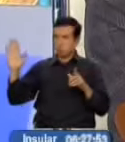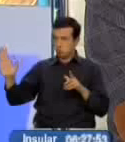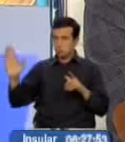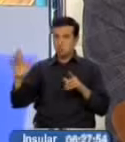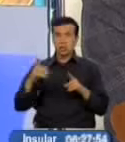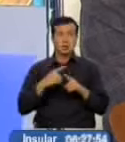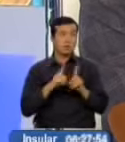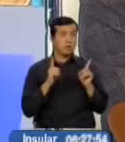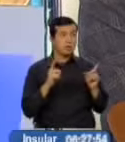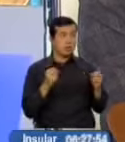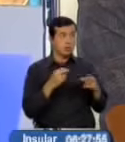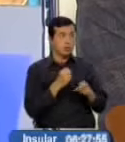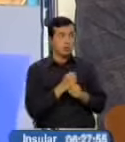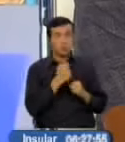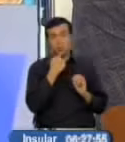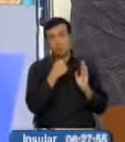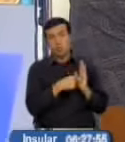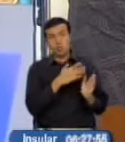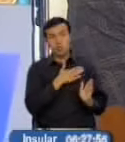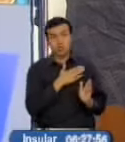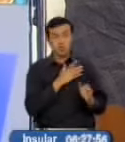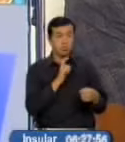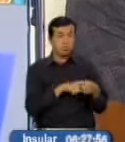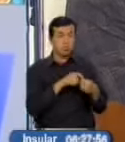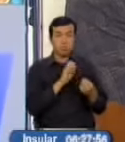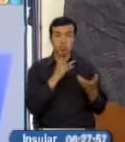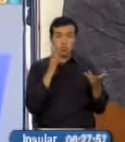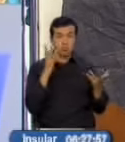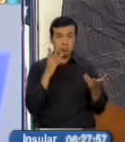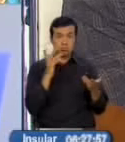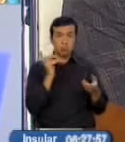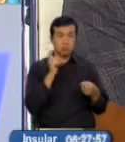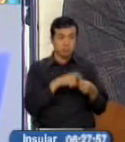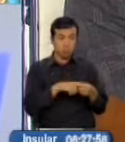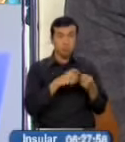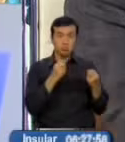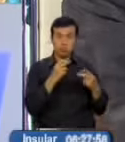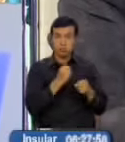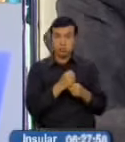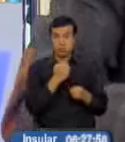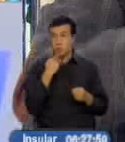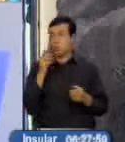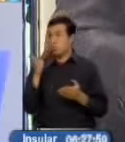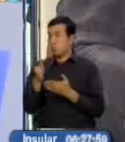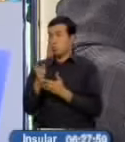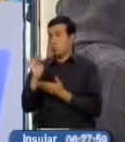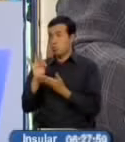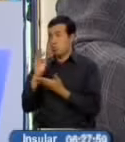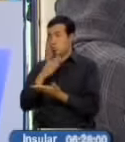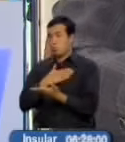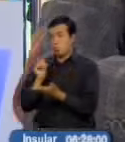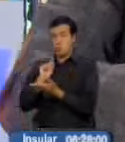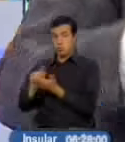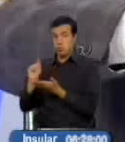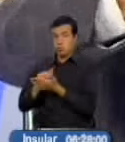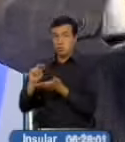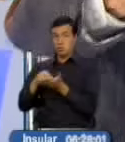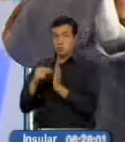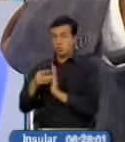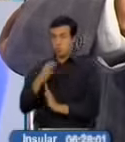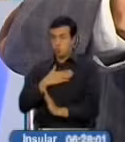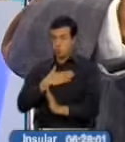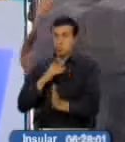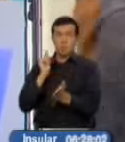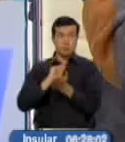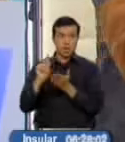pero también, en el evento de que yo no tenga la medicina prepagada y aún teniendo la medicina prepagada, si yo voy al IES es porque estoy aportando. Así es. Es decir, estoy